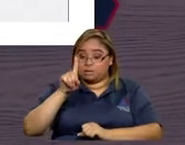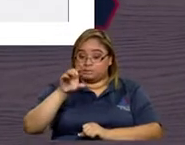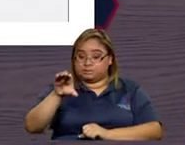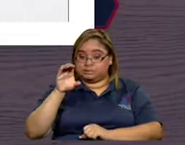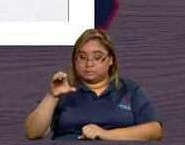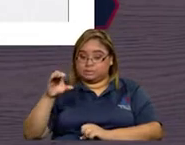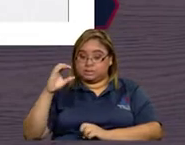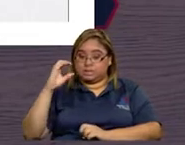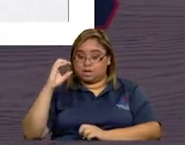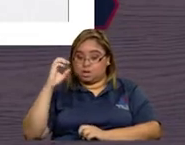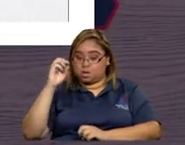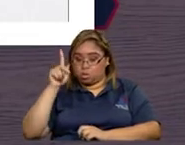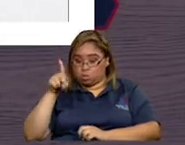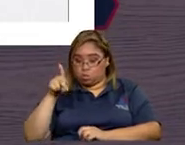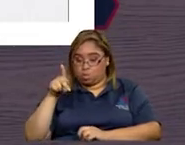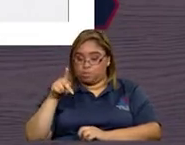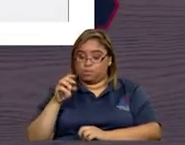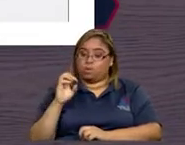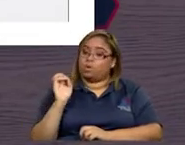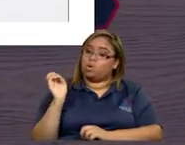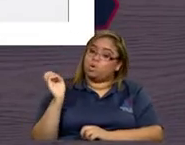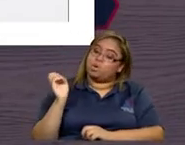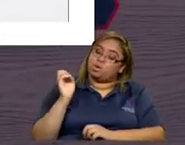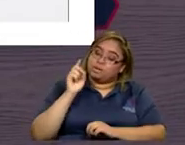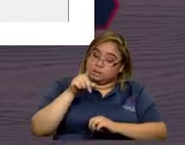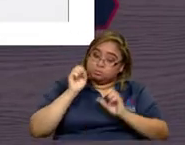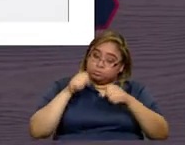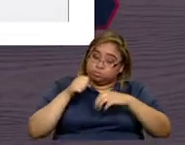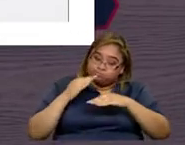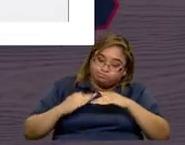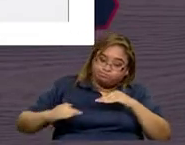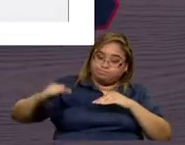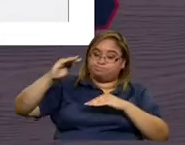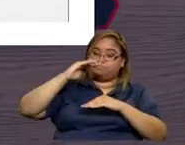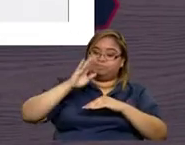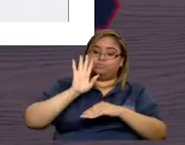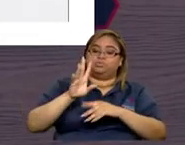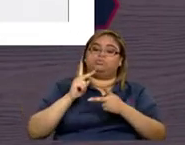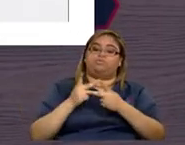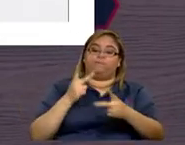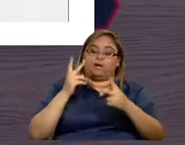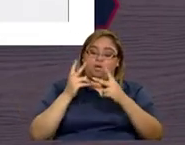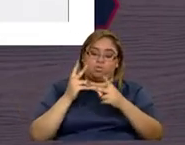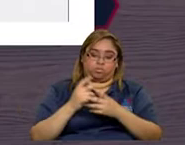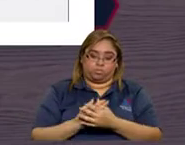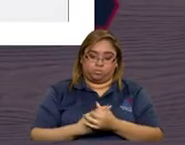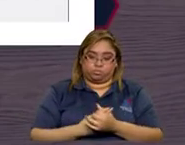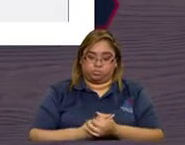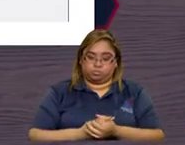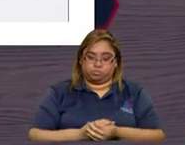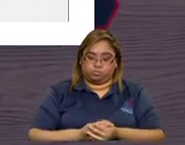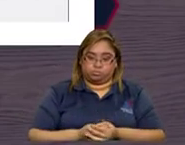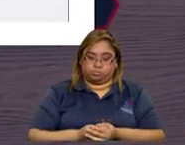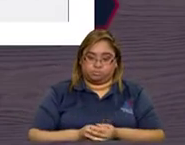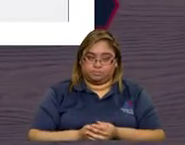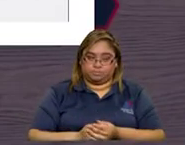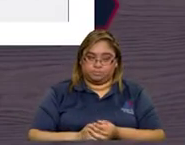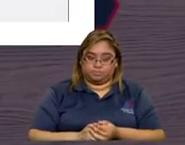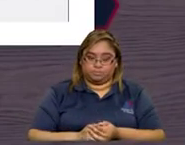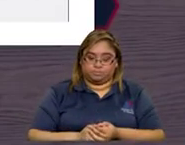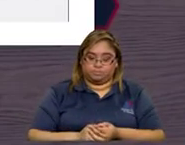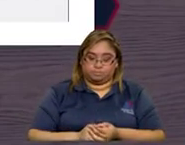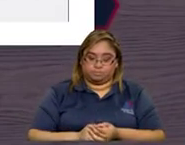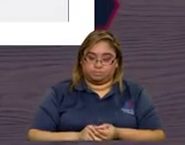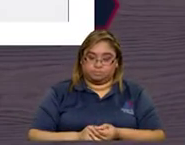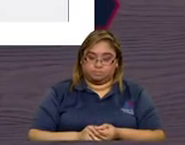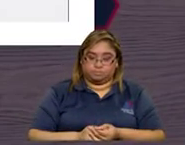y son por encima de ese valor. O sea, pueden tener un valor mucho más